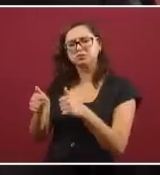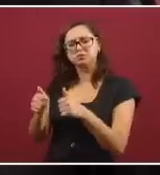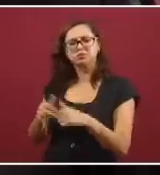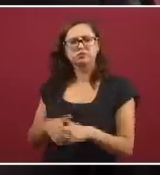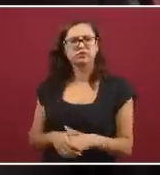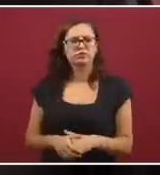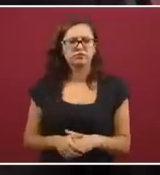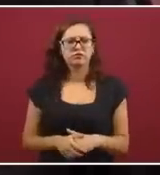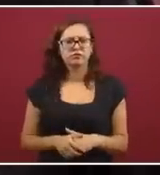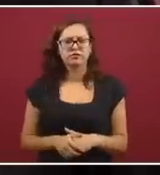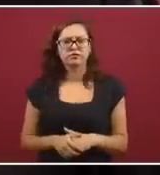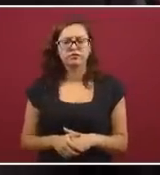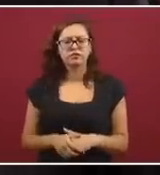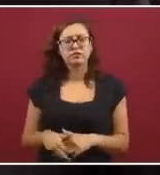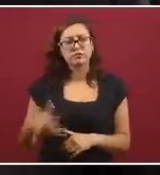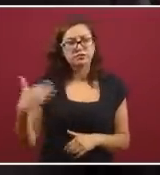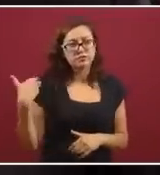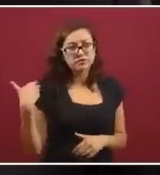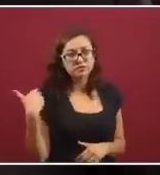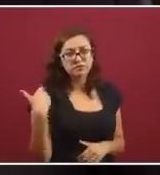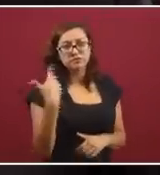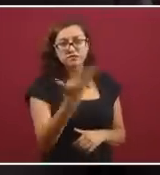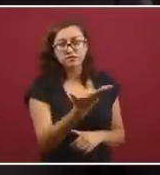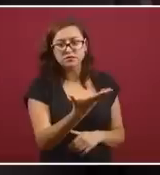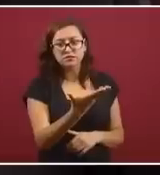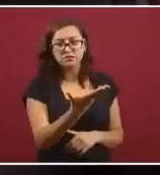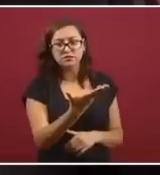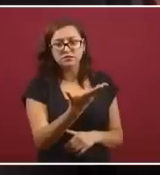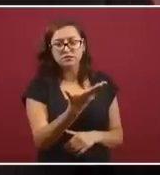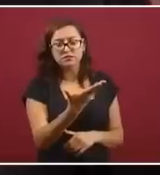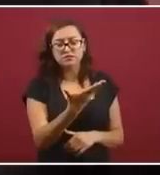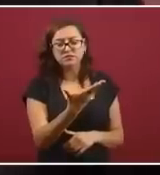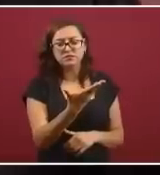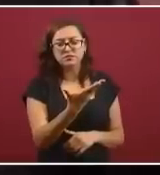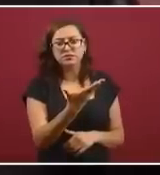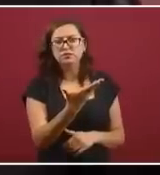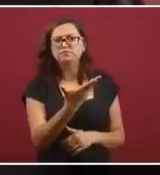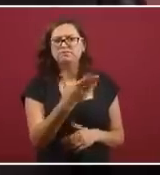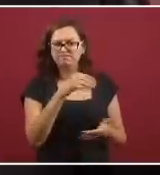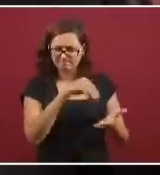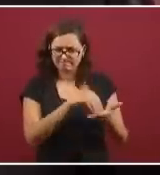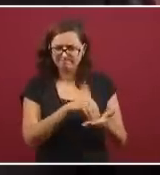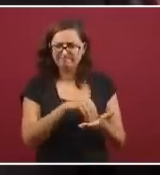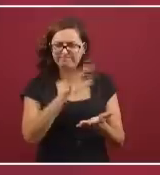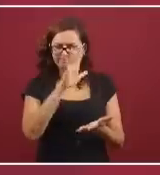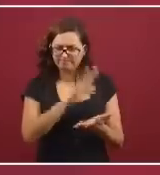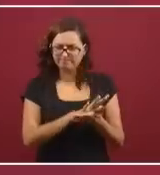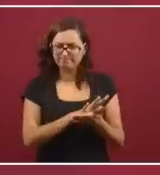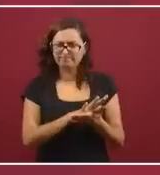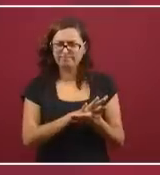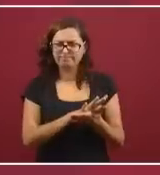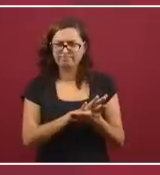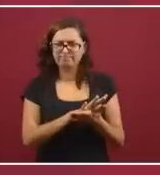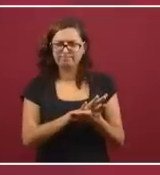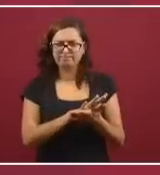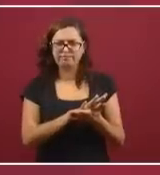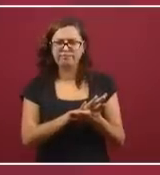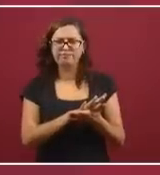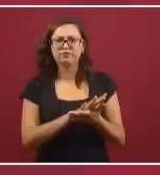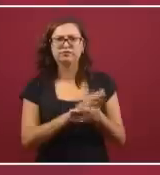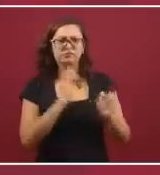y si solicita una audiencia una